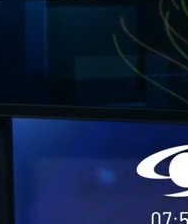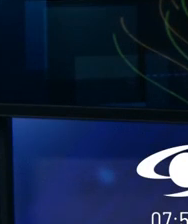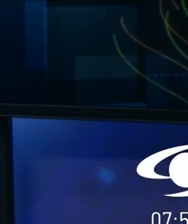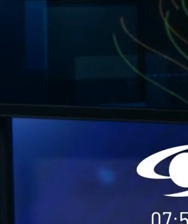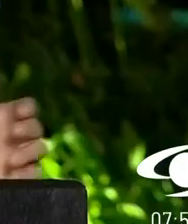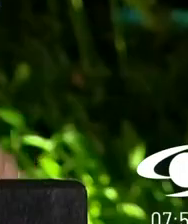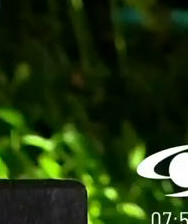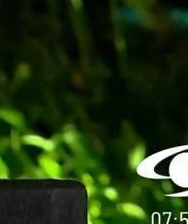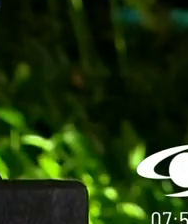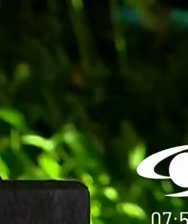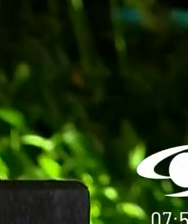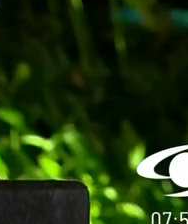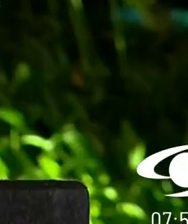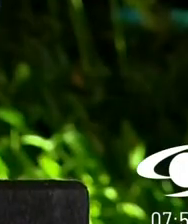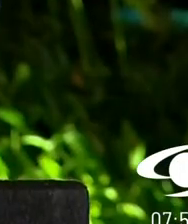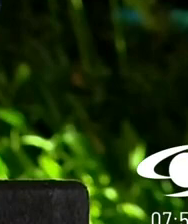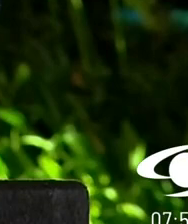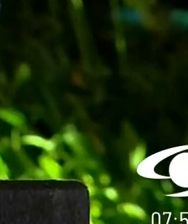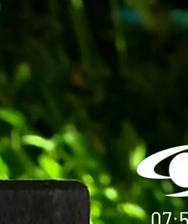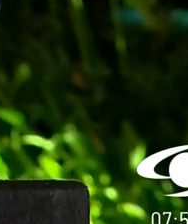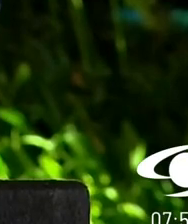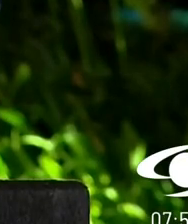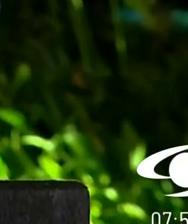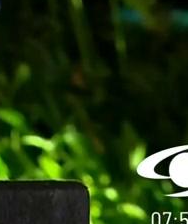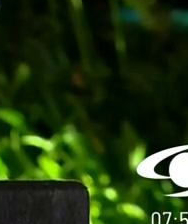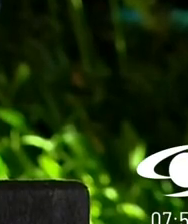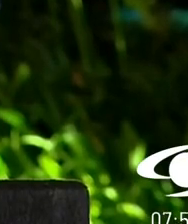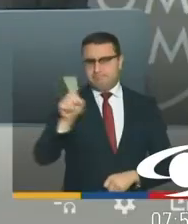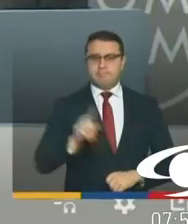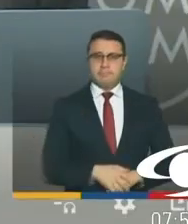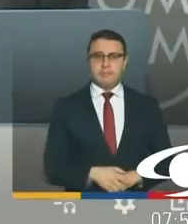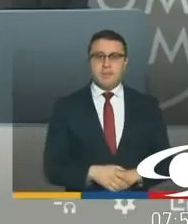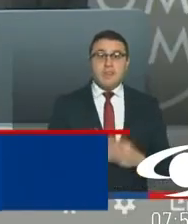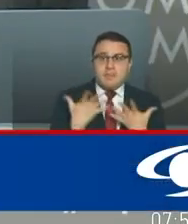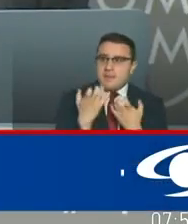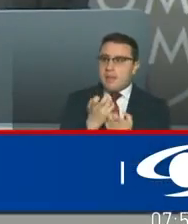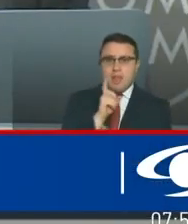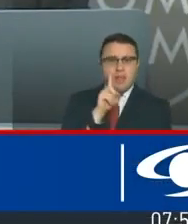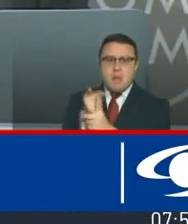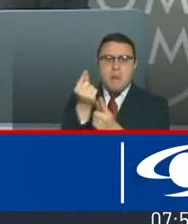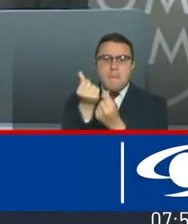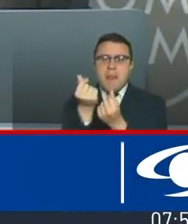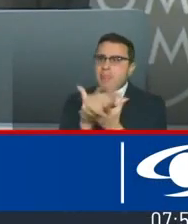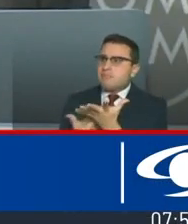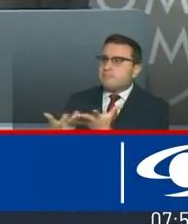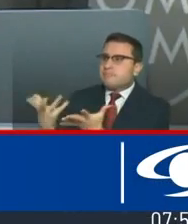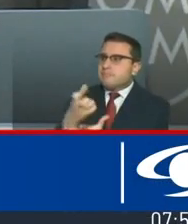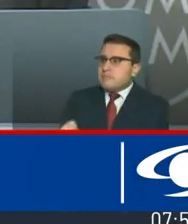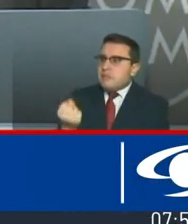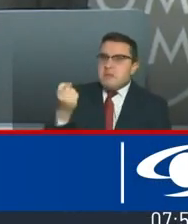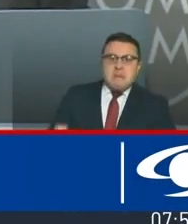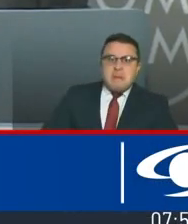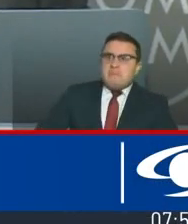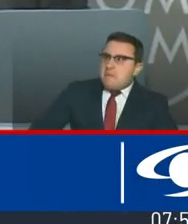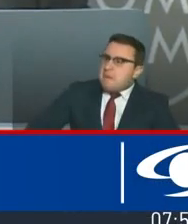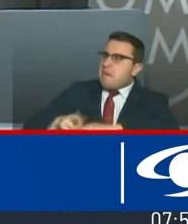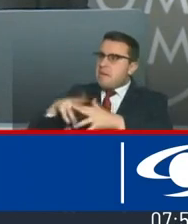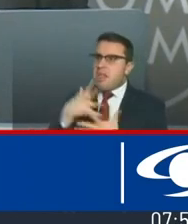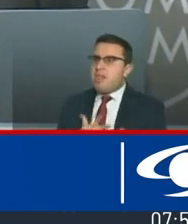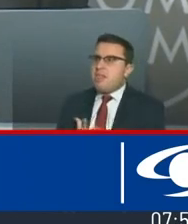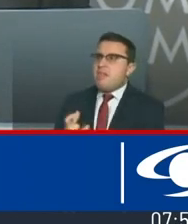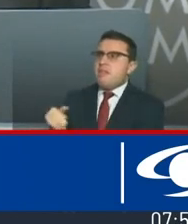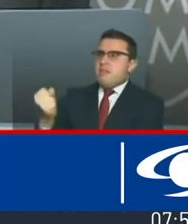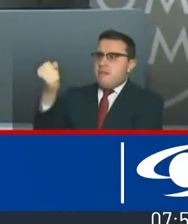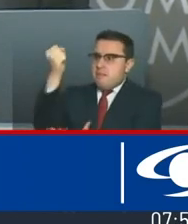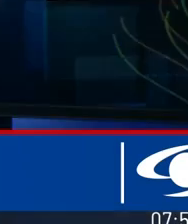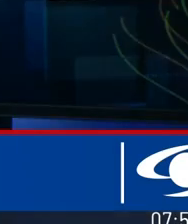esa disputa y quién dice quién tiene la razón sobre si el presidente puede suspender o no las órdenes de captura de un actor armado y